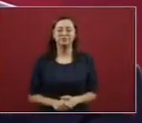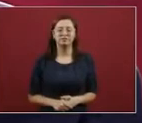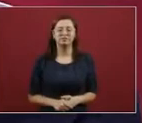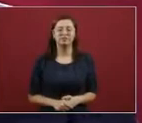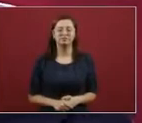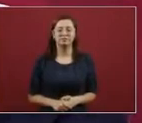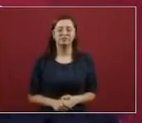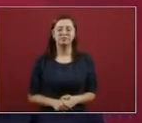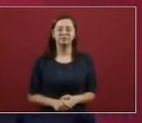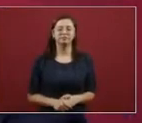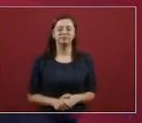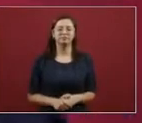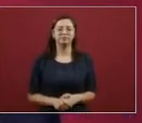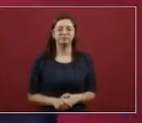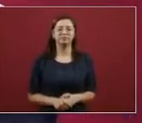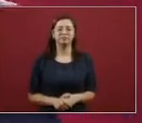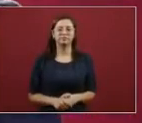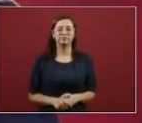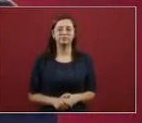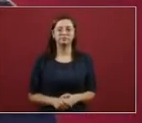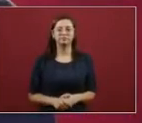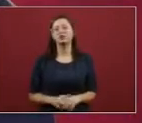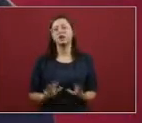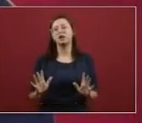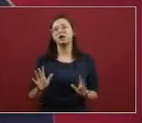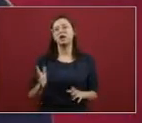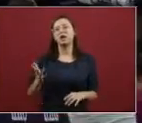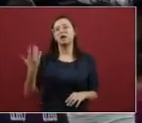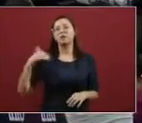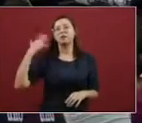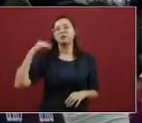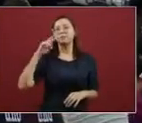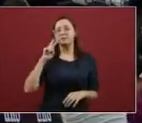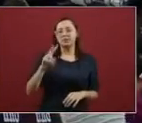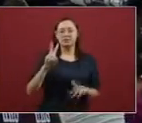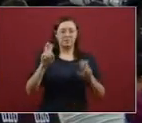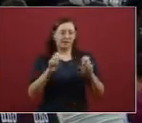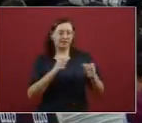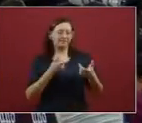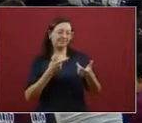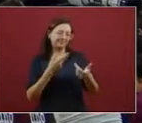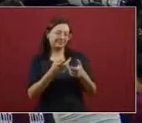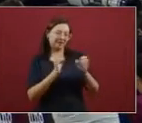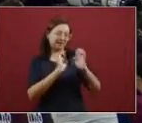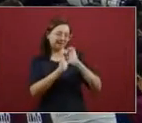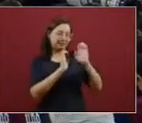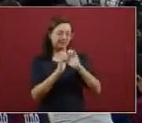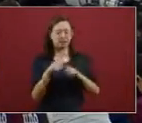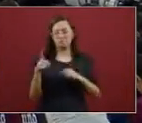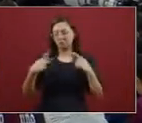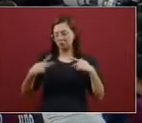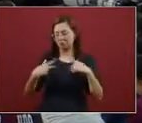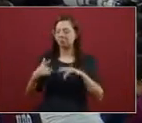está entrevista vi a un columnista diciendo